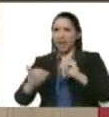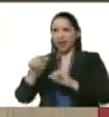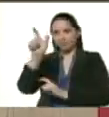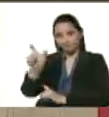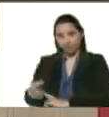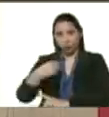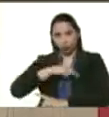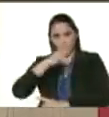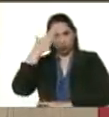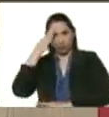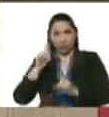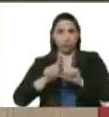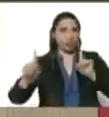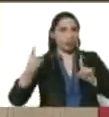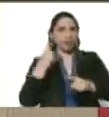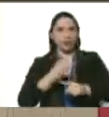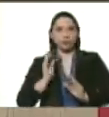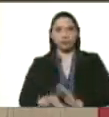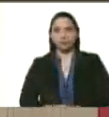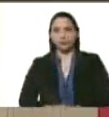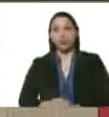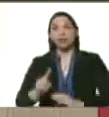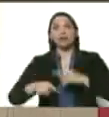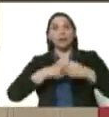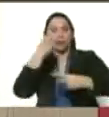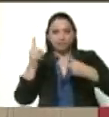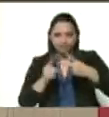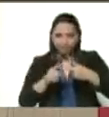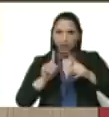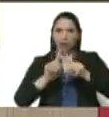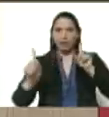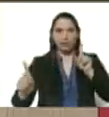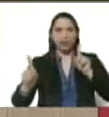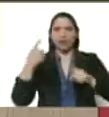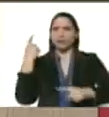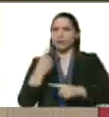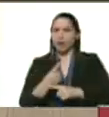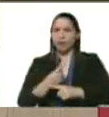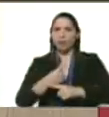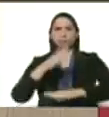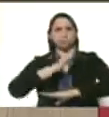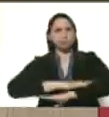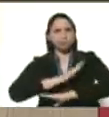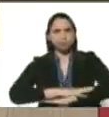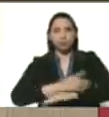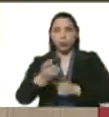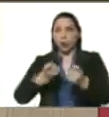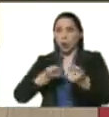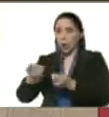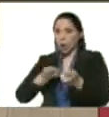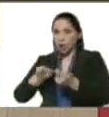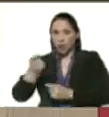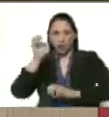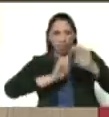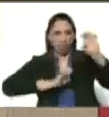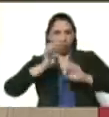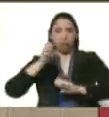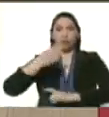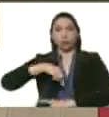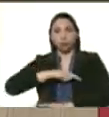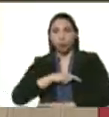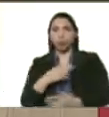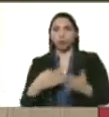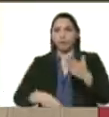caso, aislar el caso. Después que se aísla, se trata, se controla y vamos entonces tras